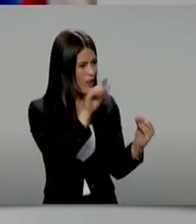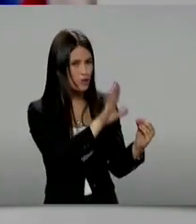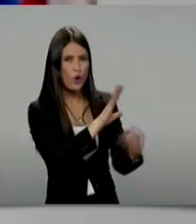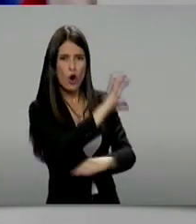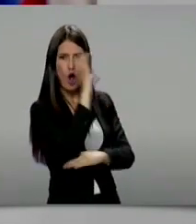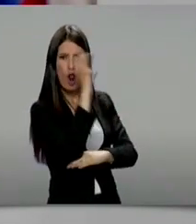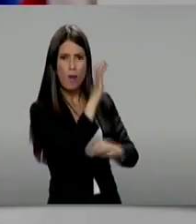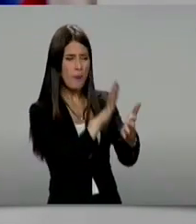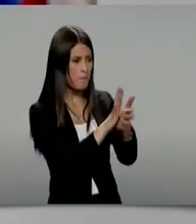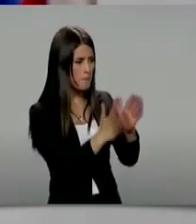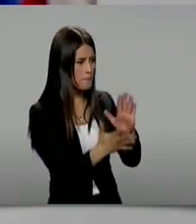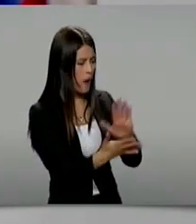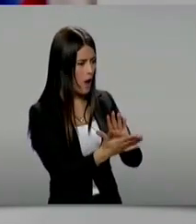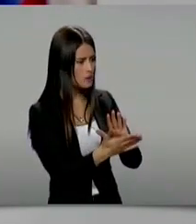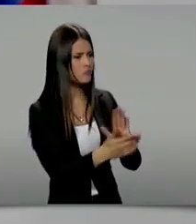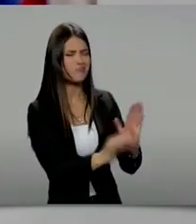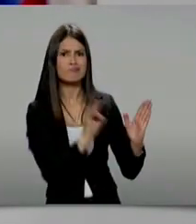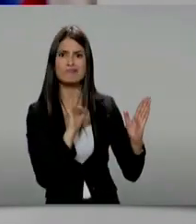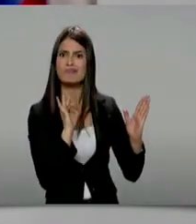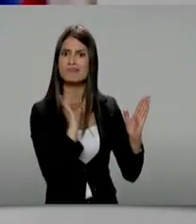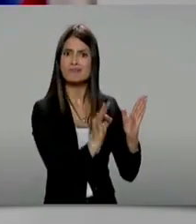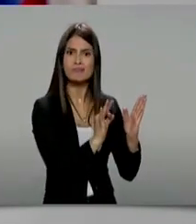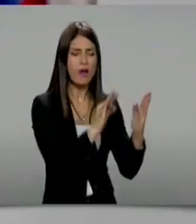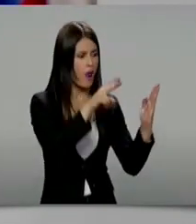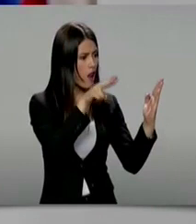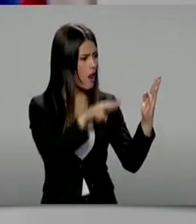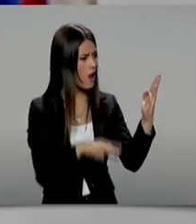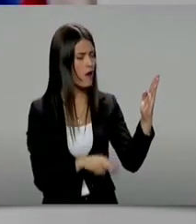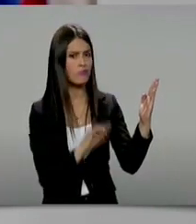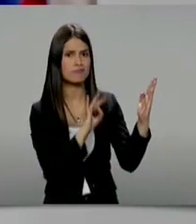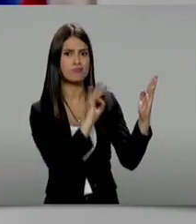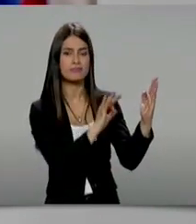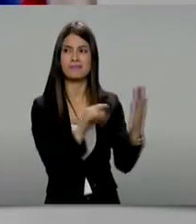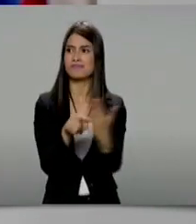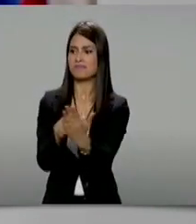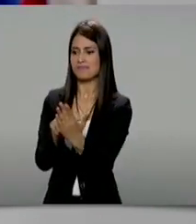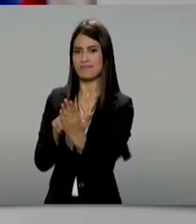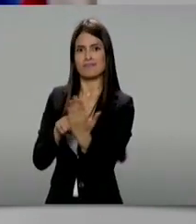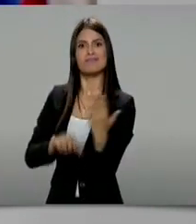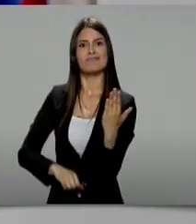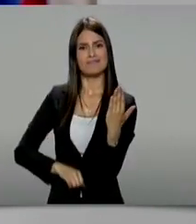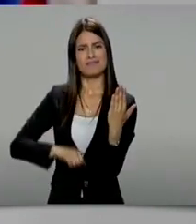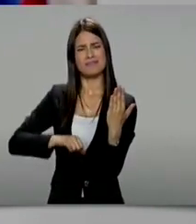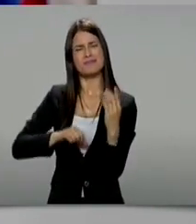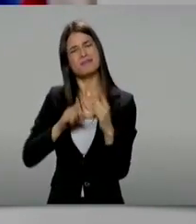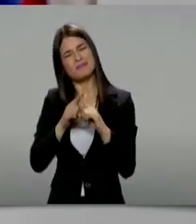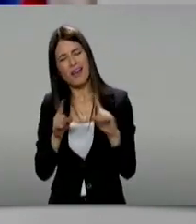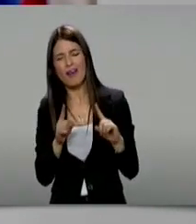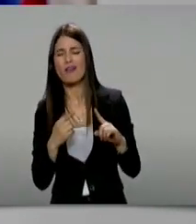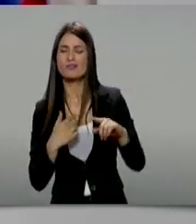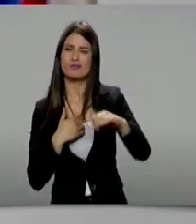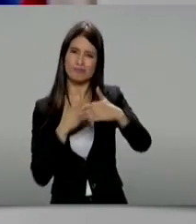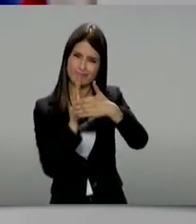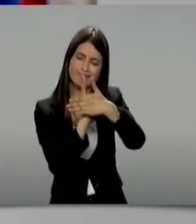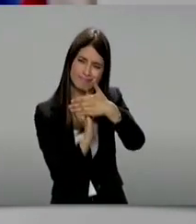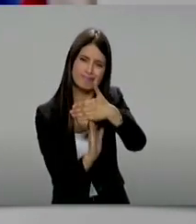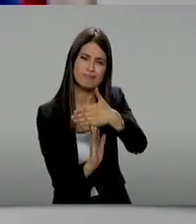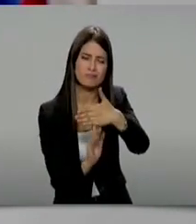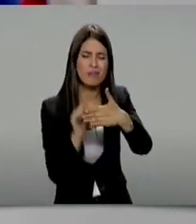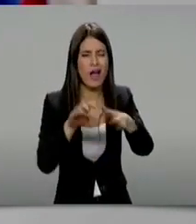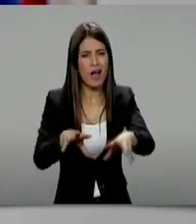armado pero con humildad quiero reconocer que este nuevo acuerdo es un mejor